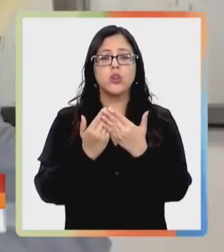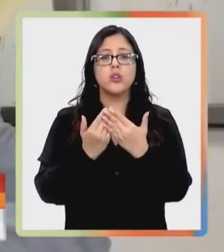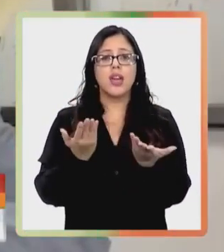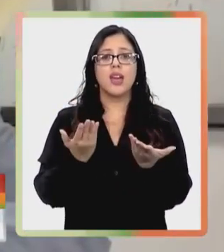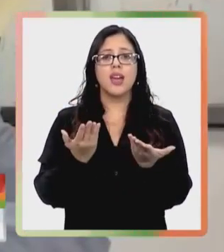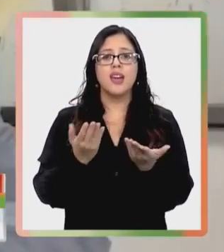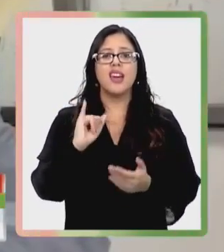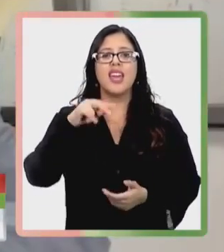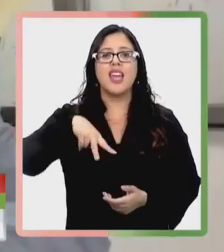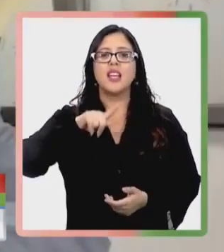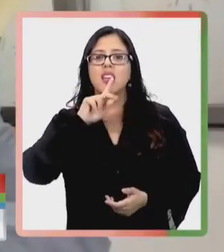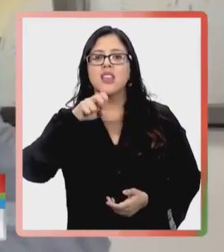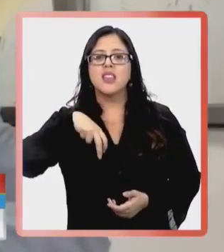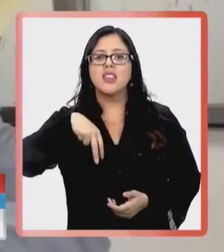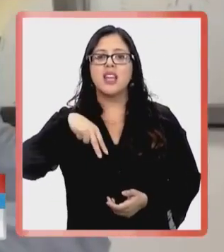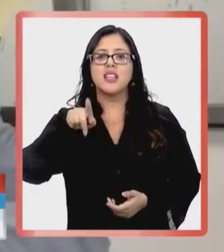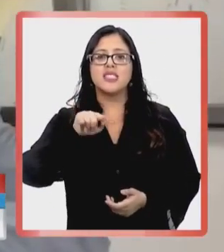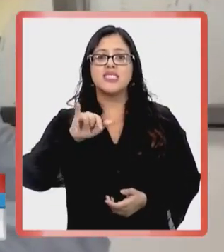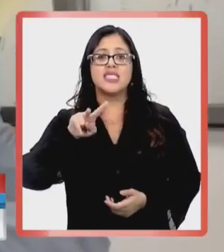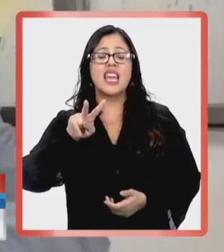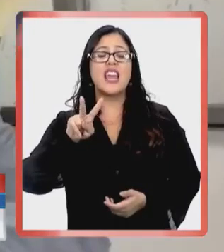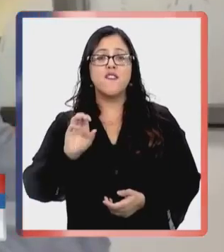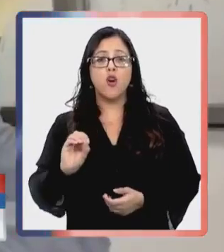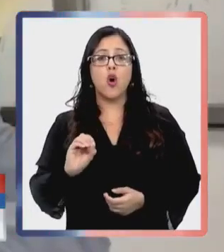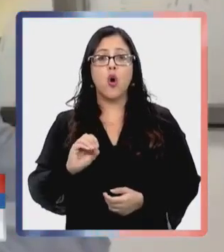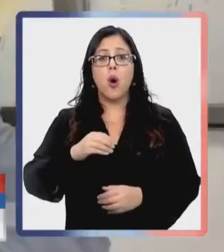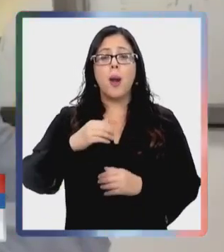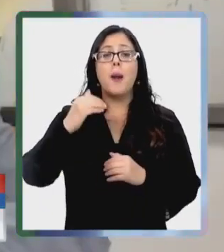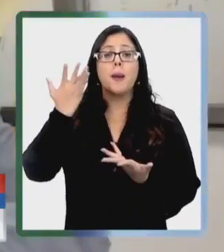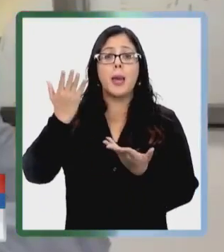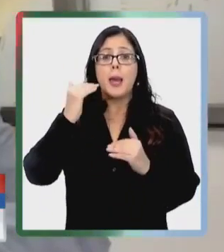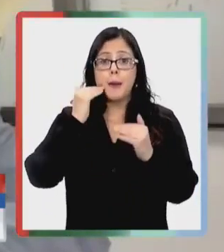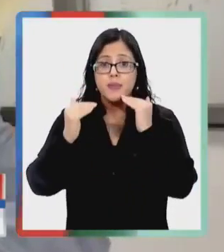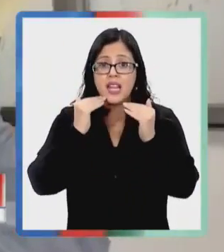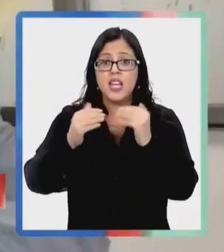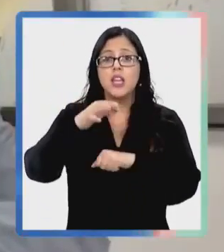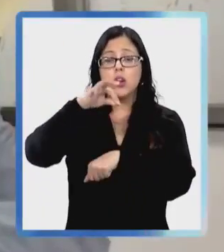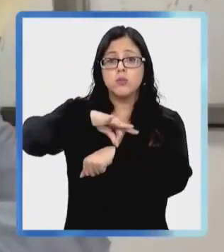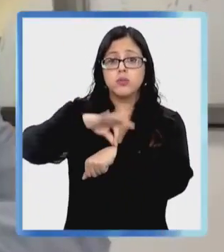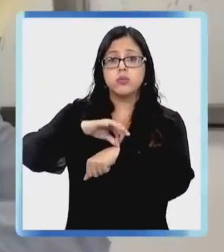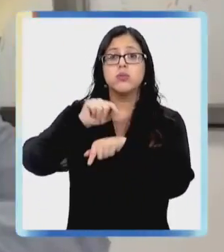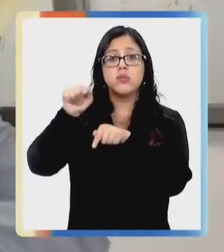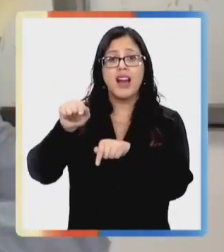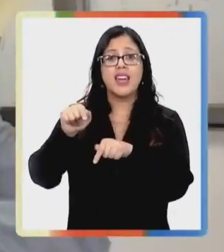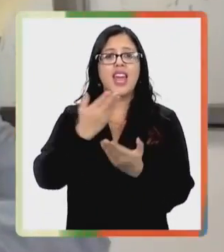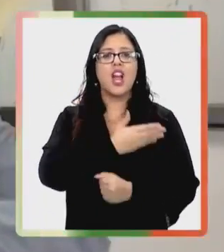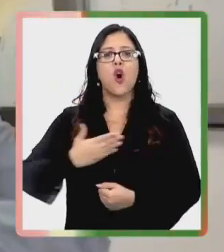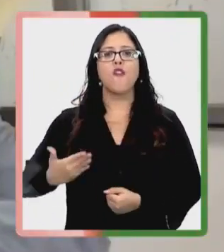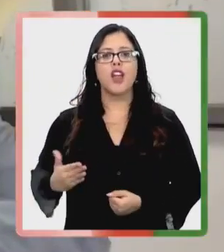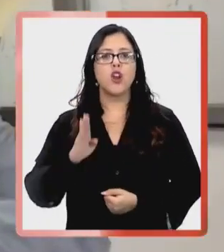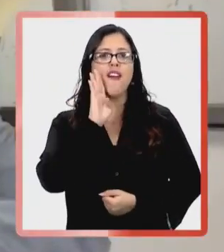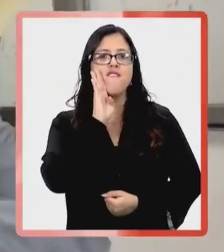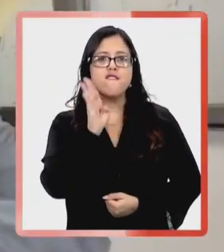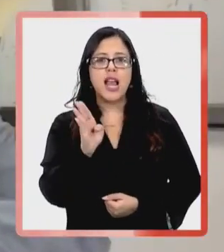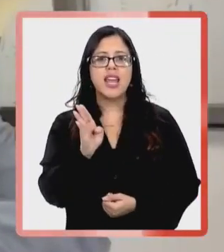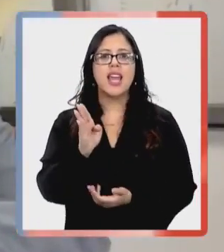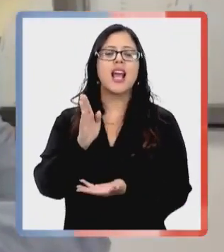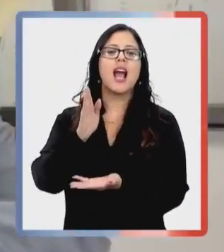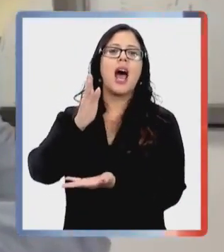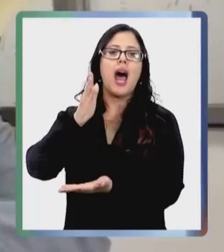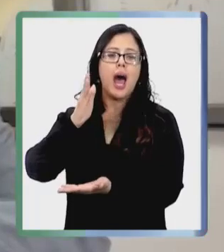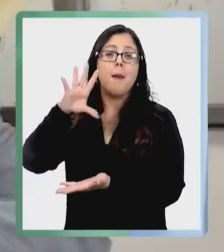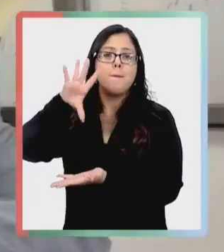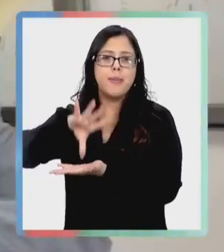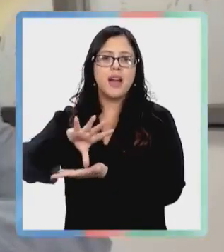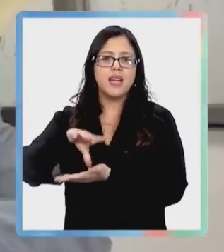y estoy muy agradecido del gobierno belga porque recibí una beca de ellos. En realidad, el niño pequeño que